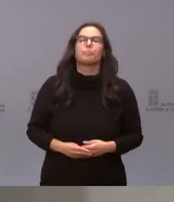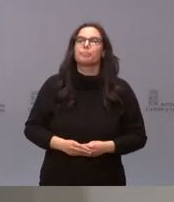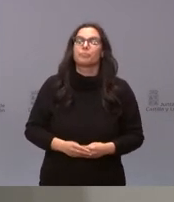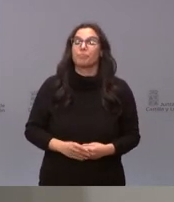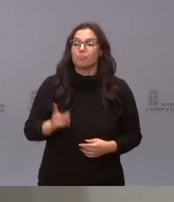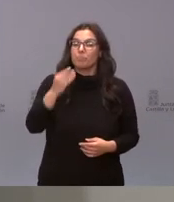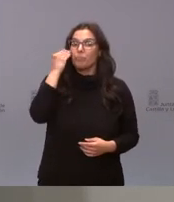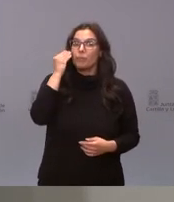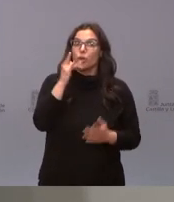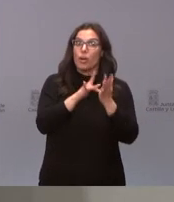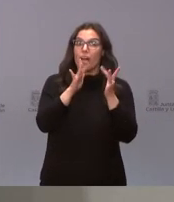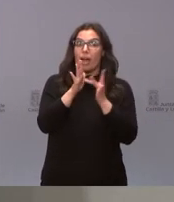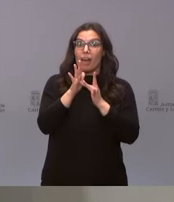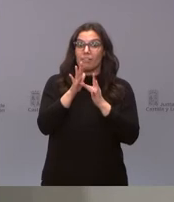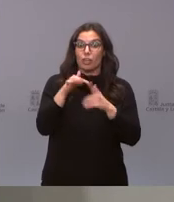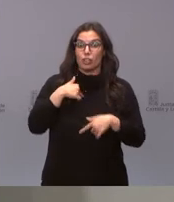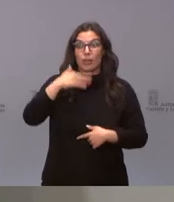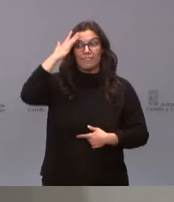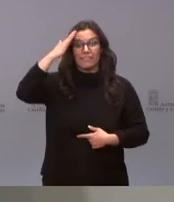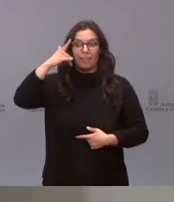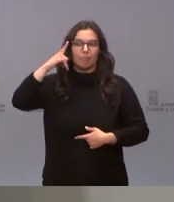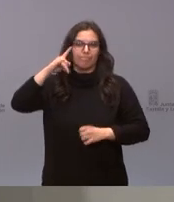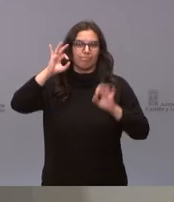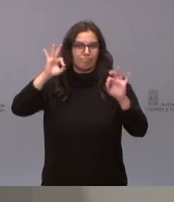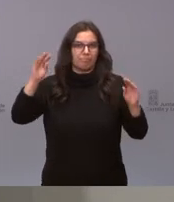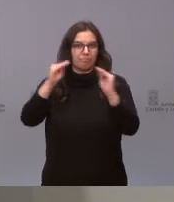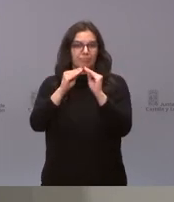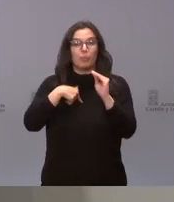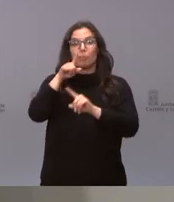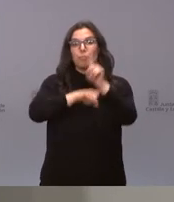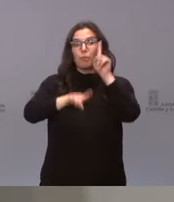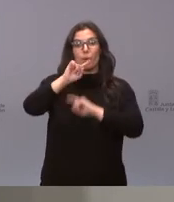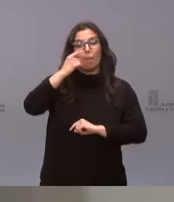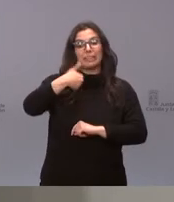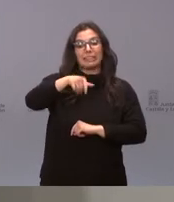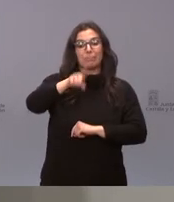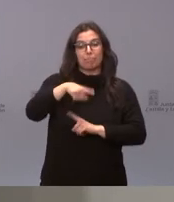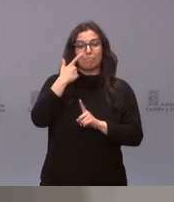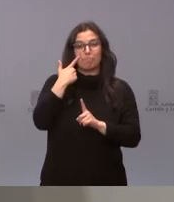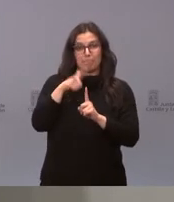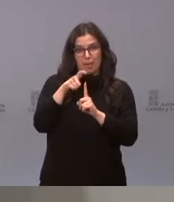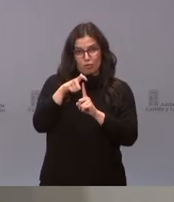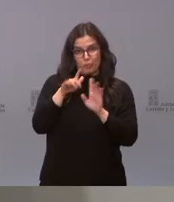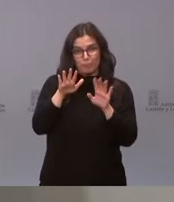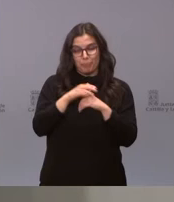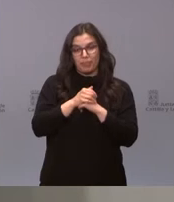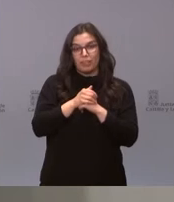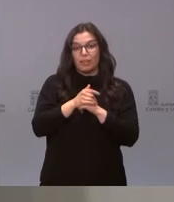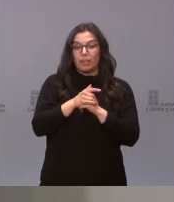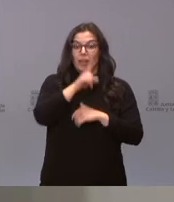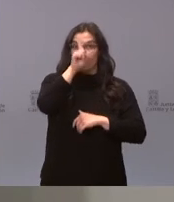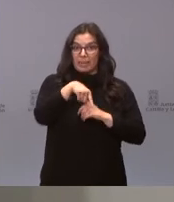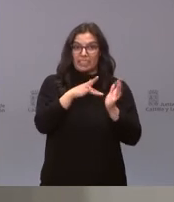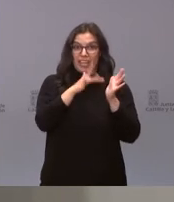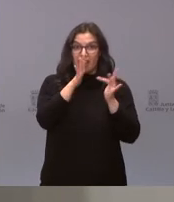que el mes de abril ha respondido mucho a mí y el problema que tengo ya casi es más con mayo es decir la vacunación en abril ha